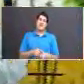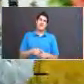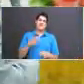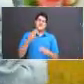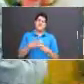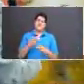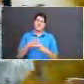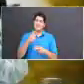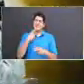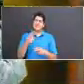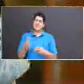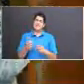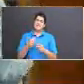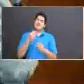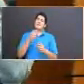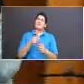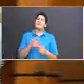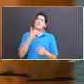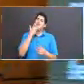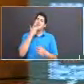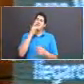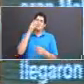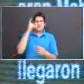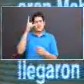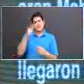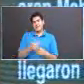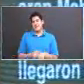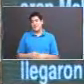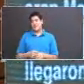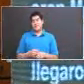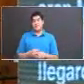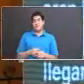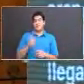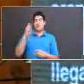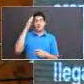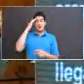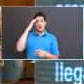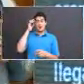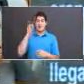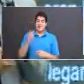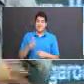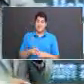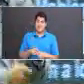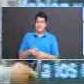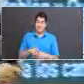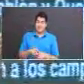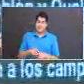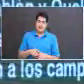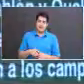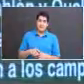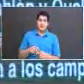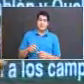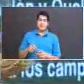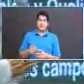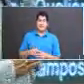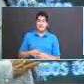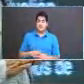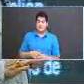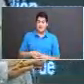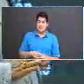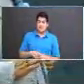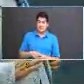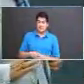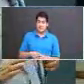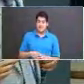necesidad que tienen mis muchachitos, ¿verdad? Ay, Señor, solo voy a llevar un poquito, Señor, ahí después lo repongo. Y metió la mano en la bolsa y no le pasó